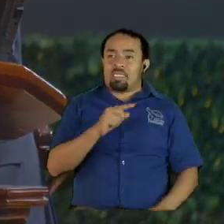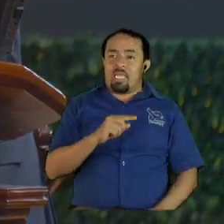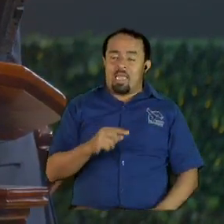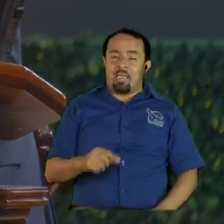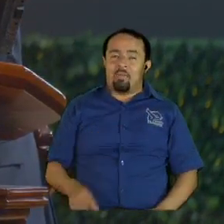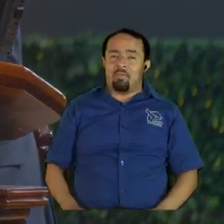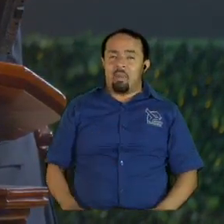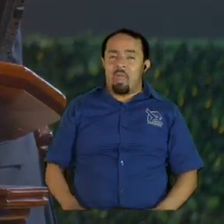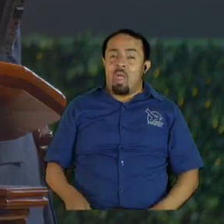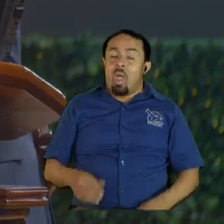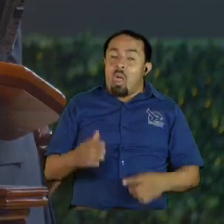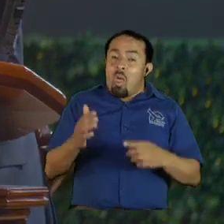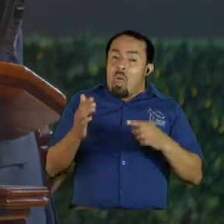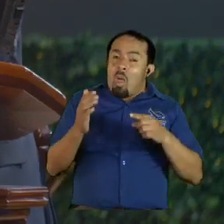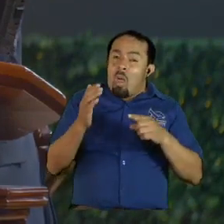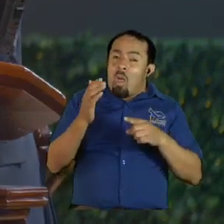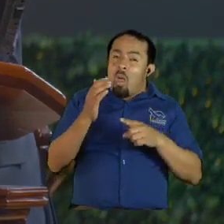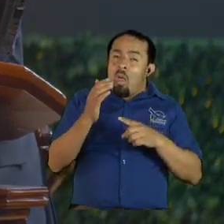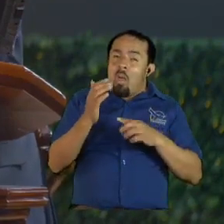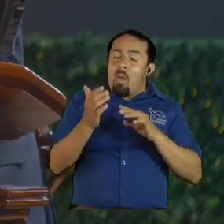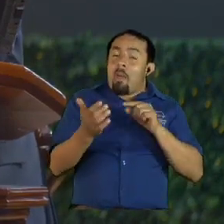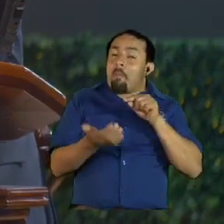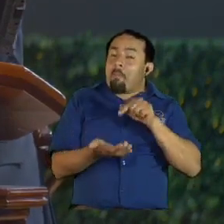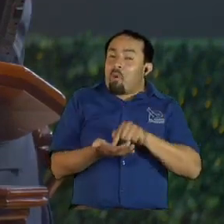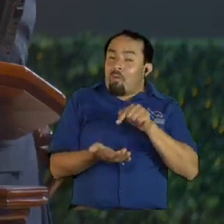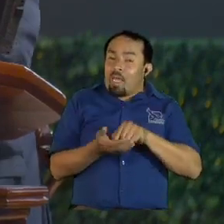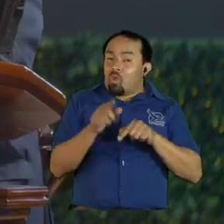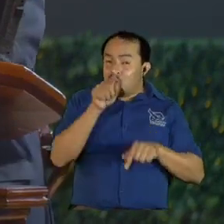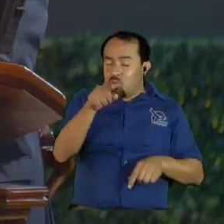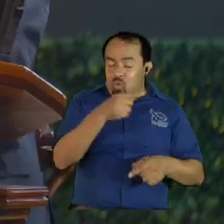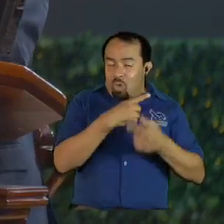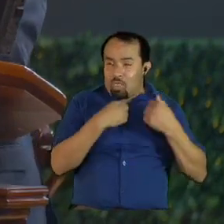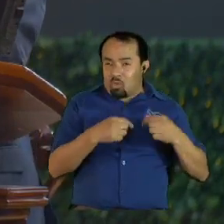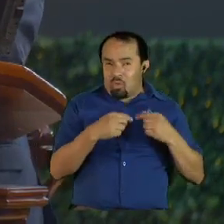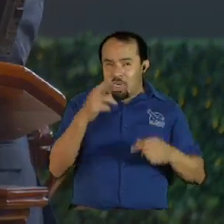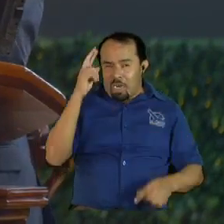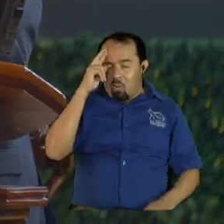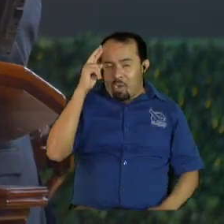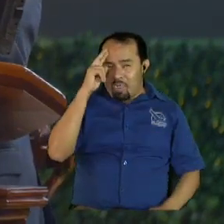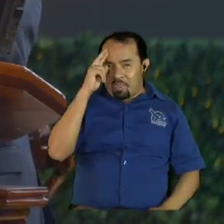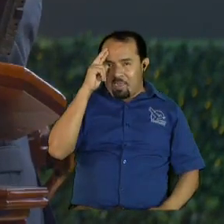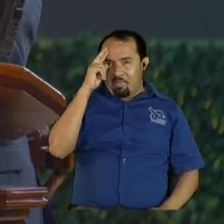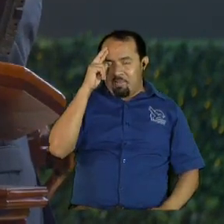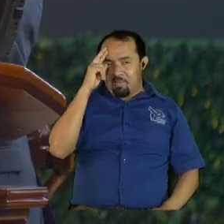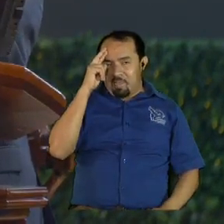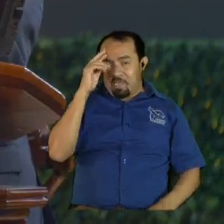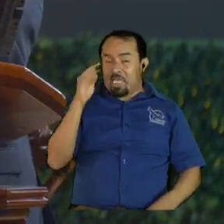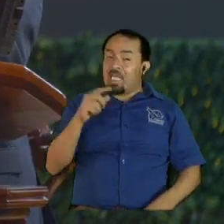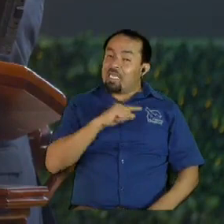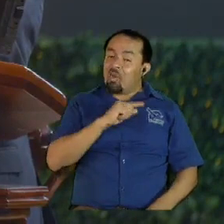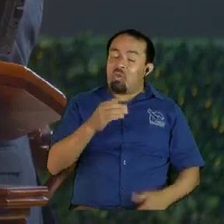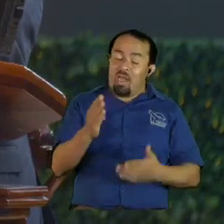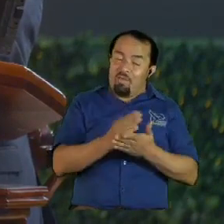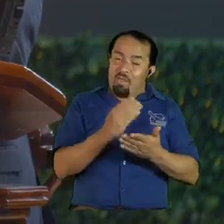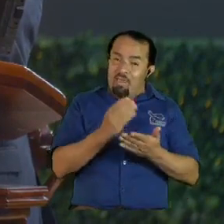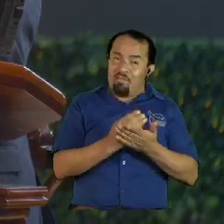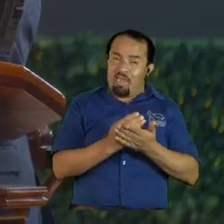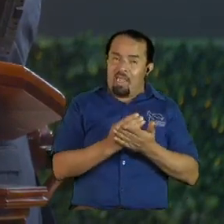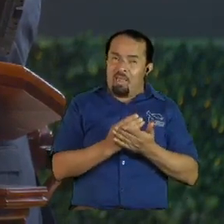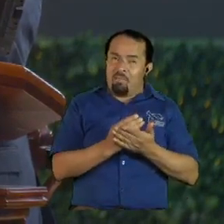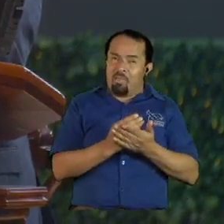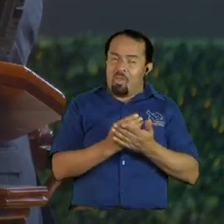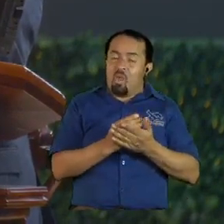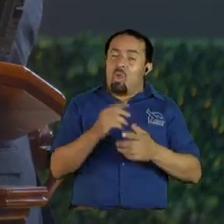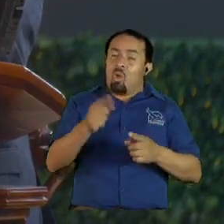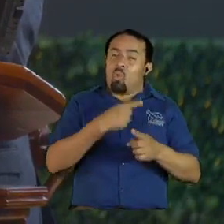probando tu corazón y te lo están purificando. Y recuérdate que cuando te estén, según la Biblia, cuando la gente esté hablando bien